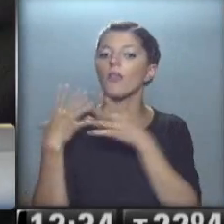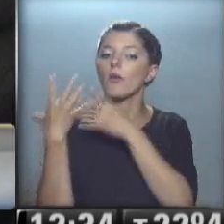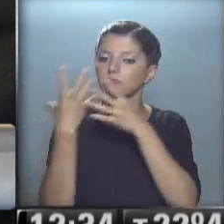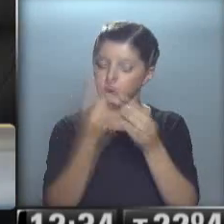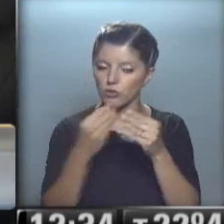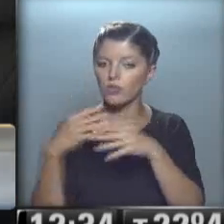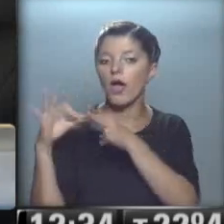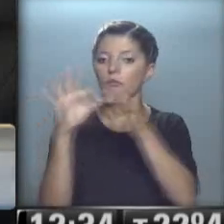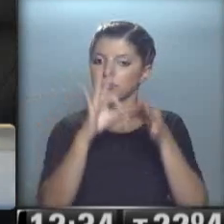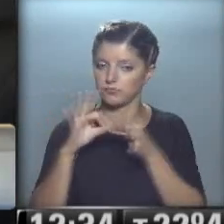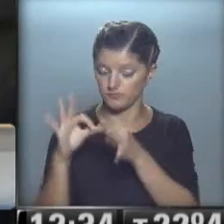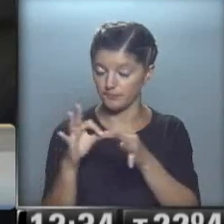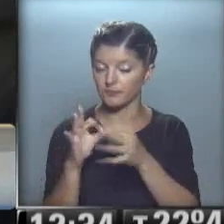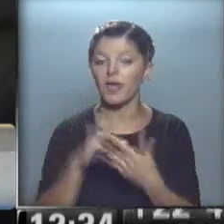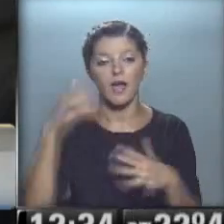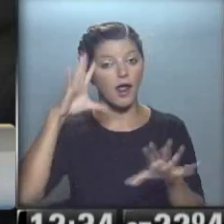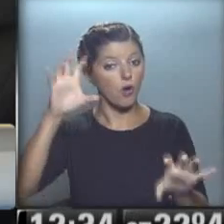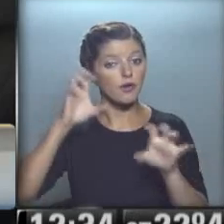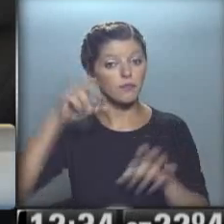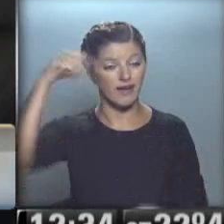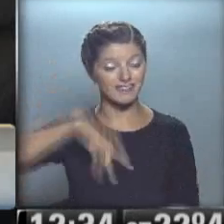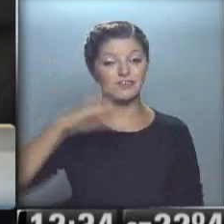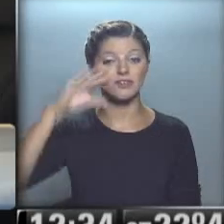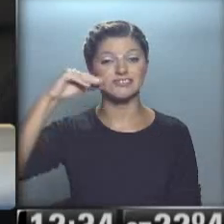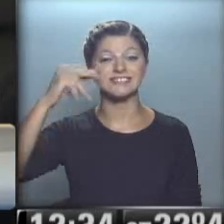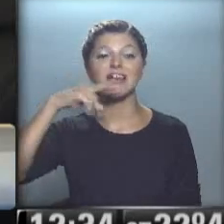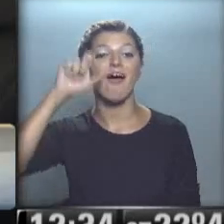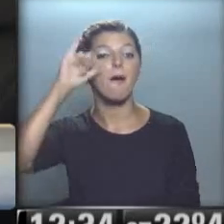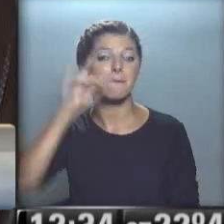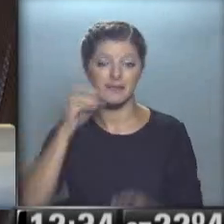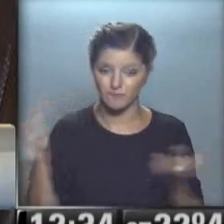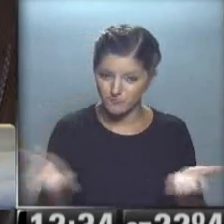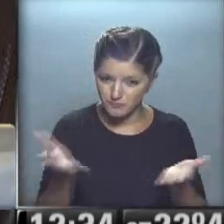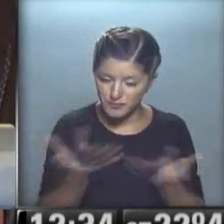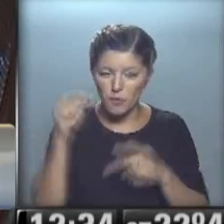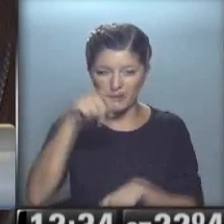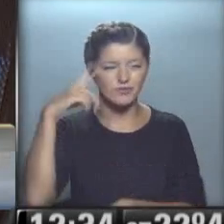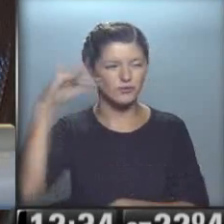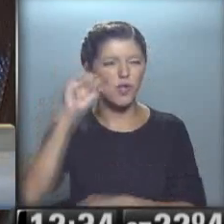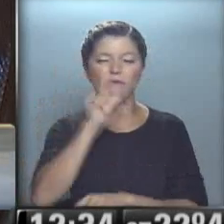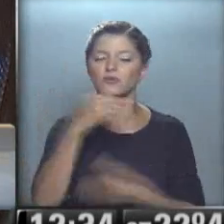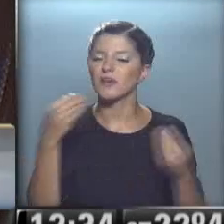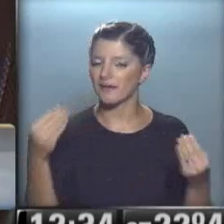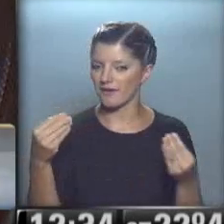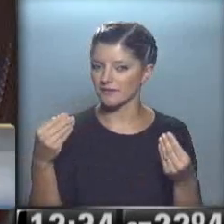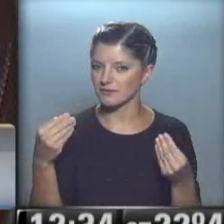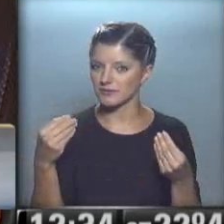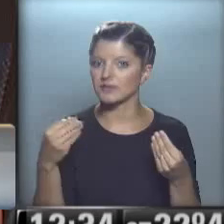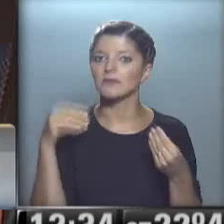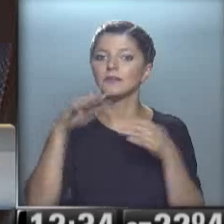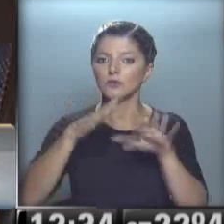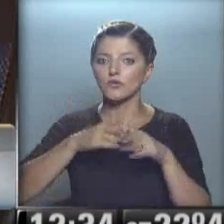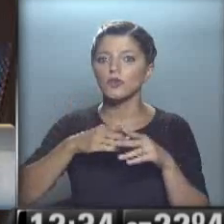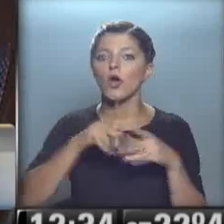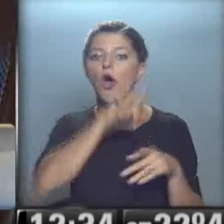recordemos que le impulsó el presidente Hugo Chávez con esa idea de que tenía él de no atacar a